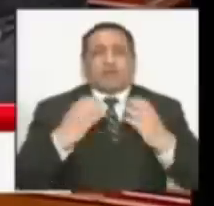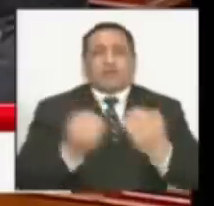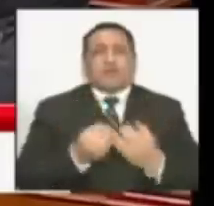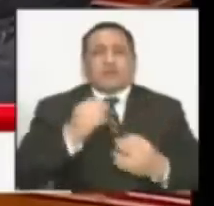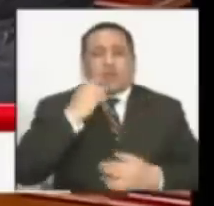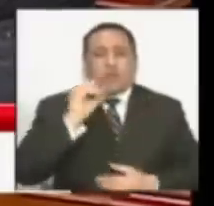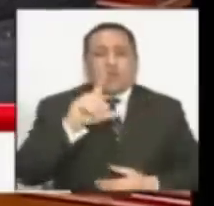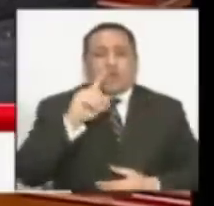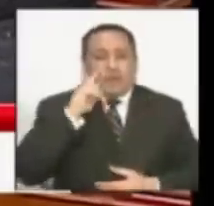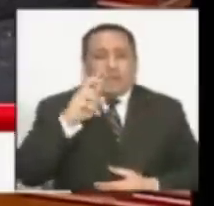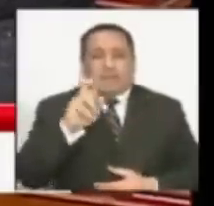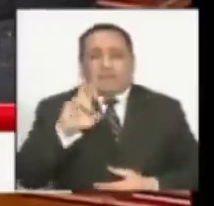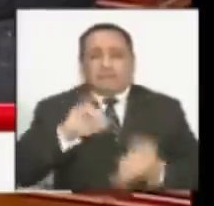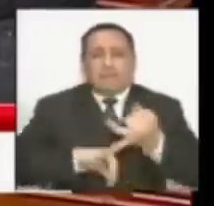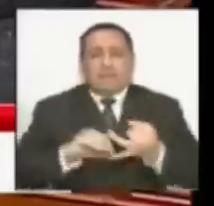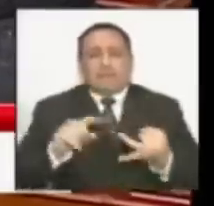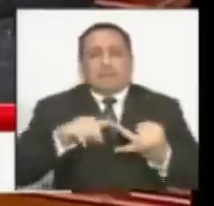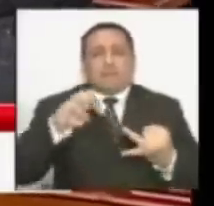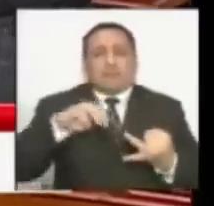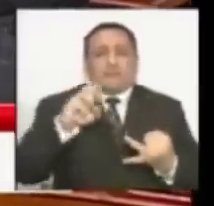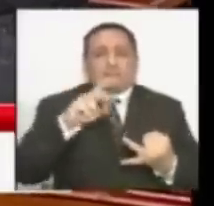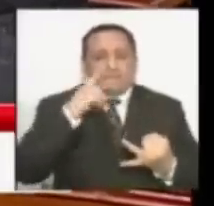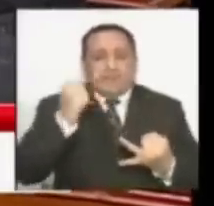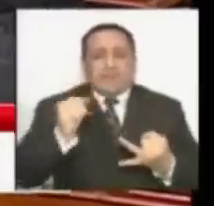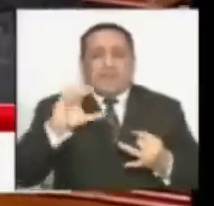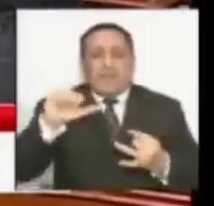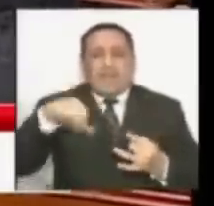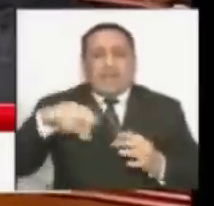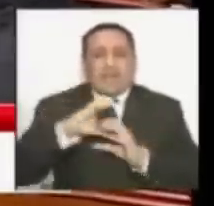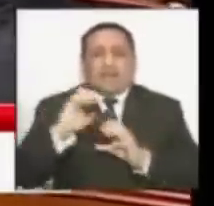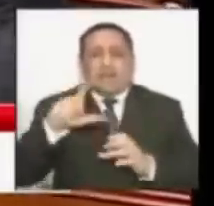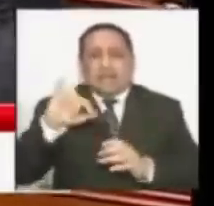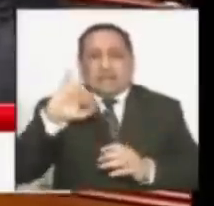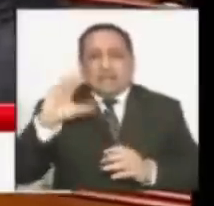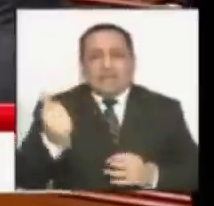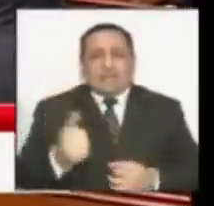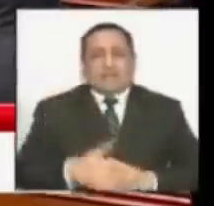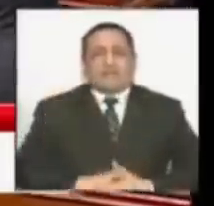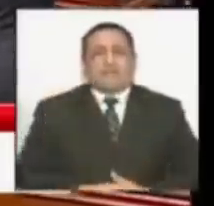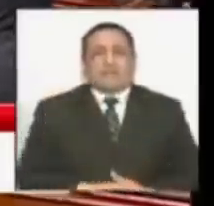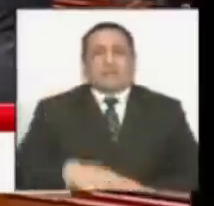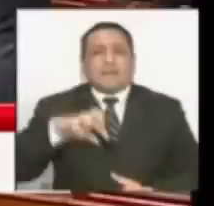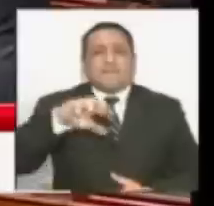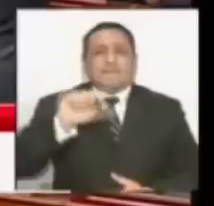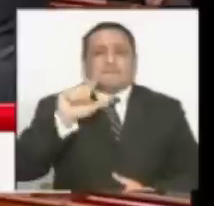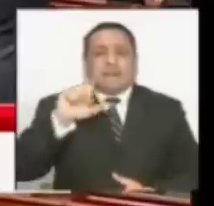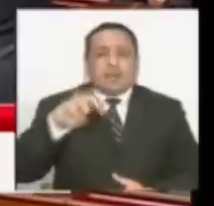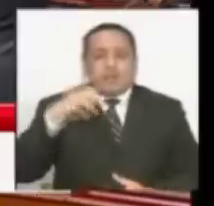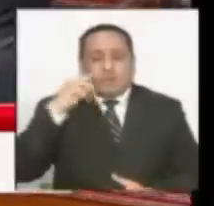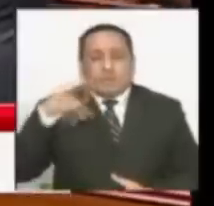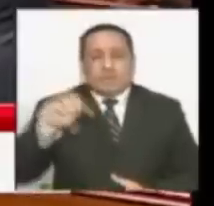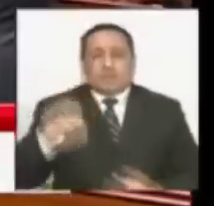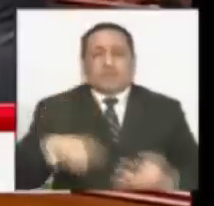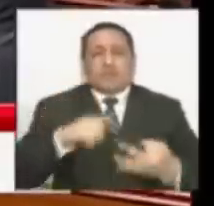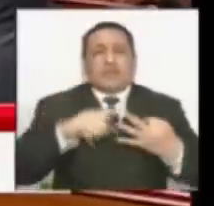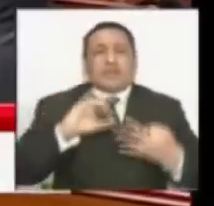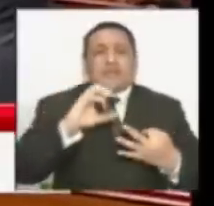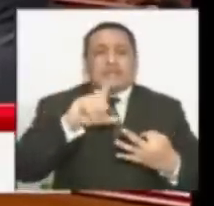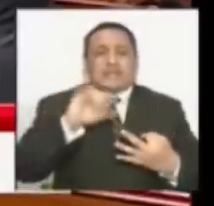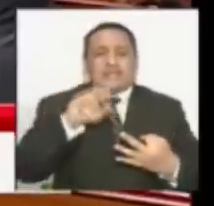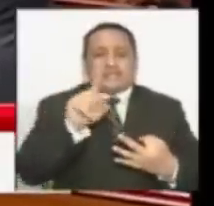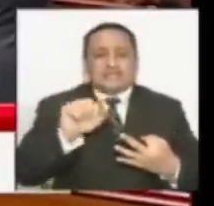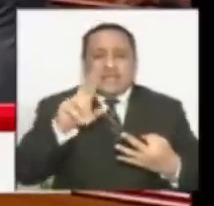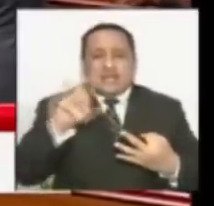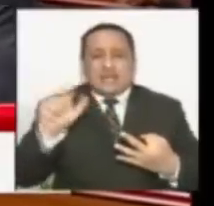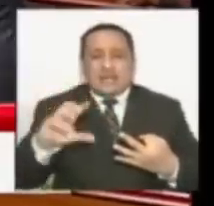disipar rencores, y compartiendo el final de su poema favorito del inmortal